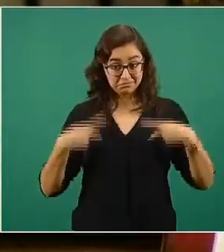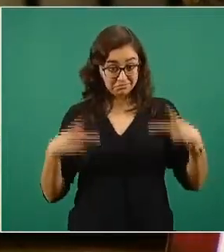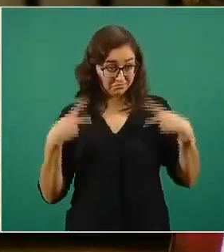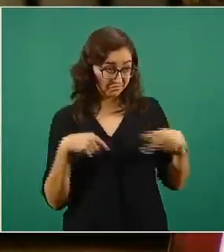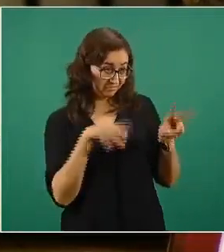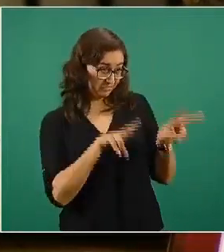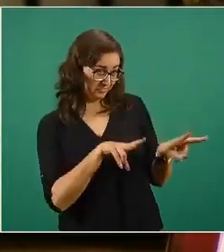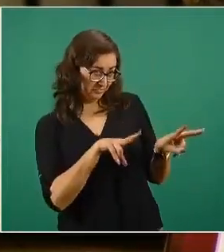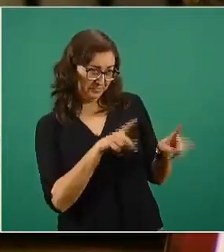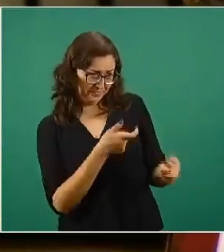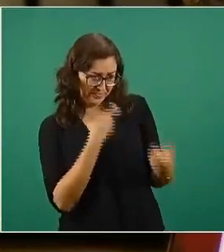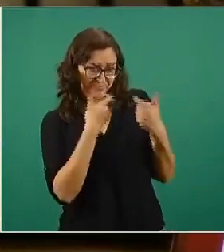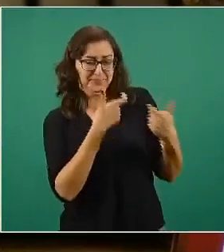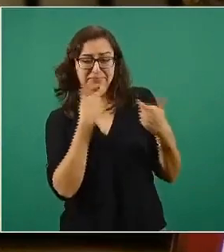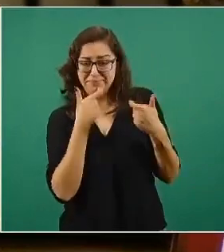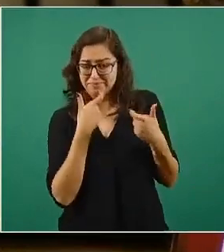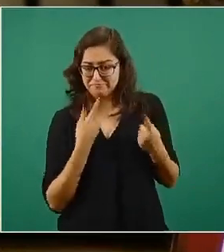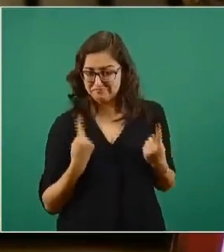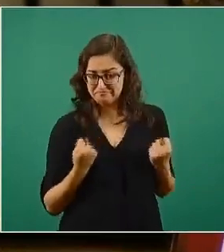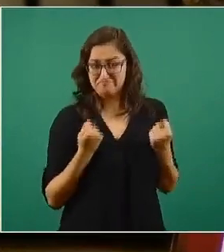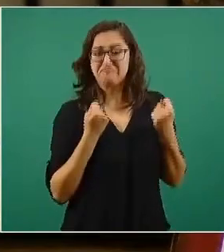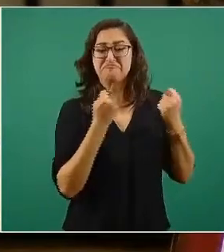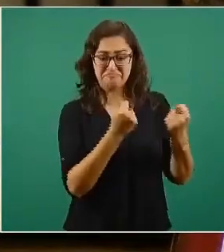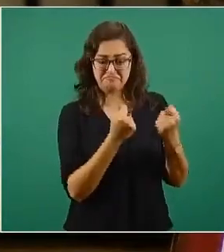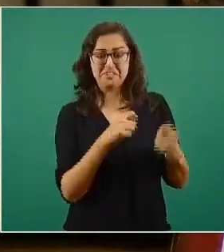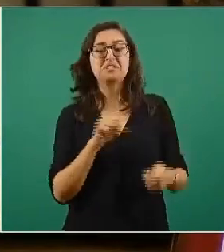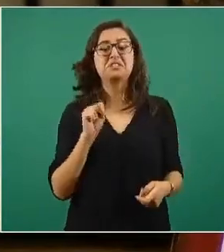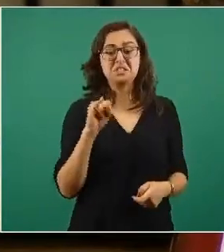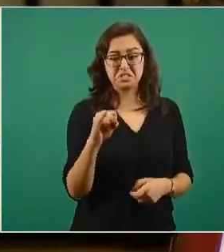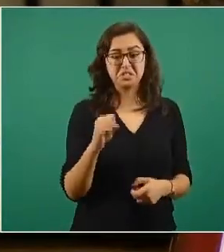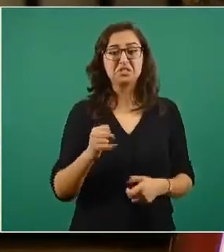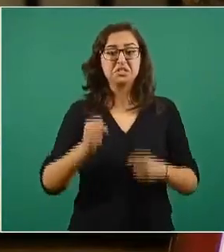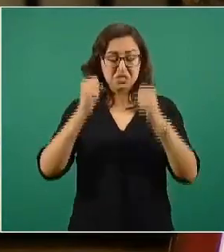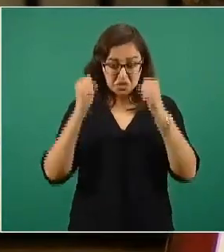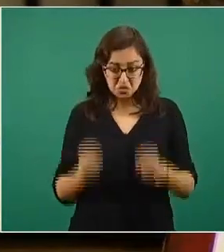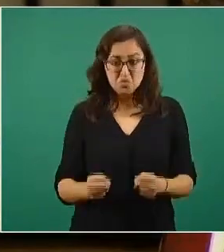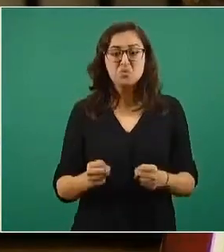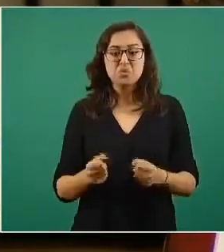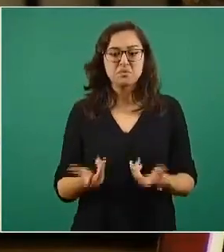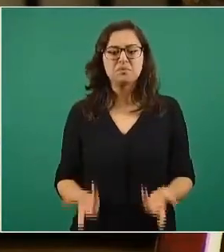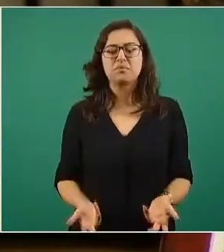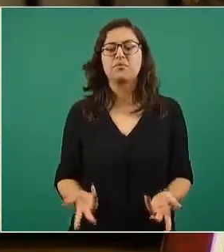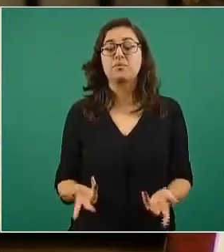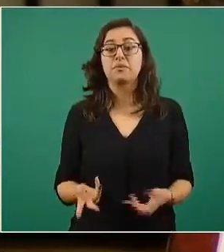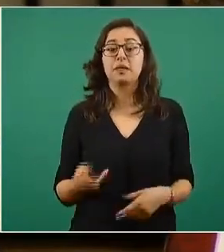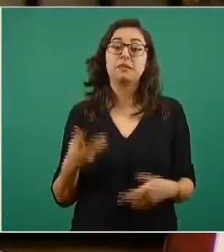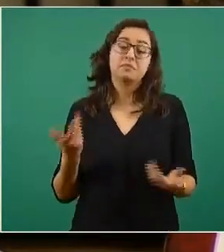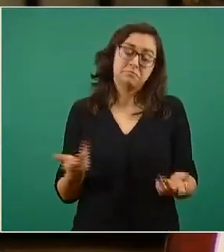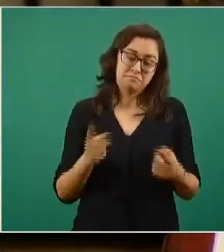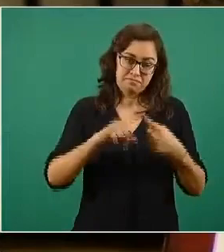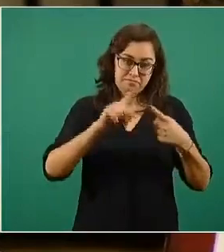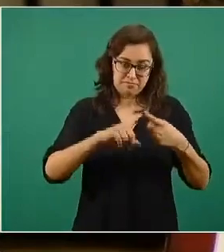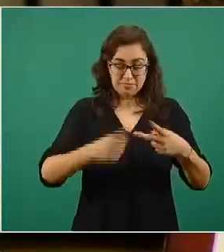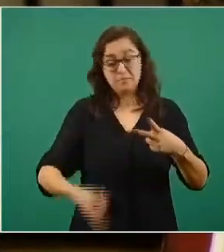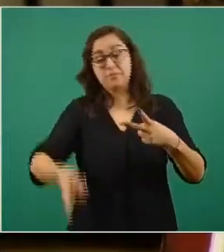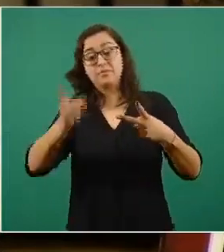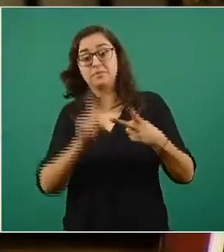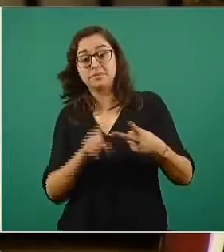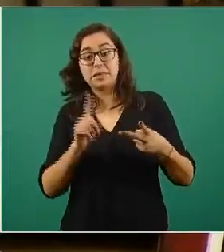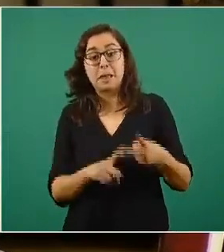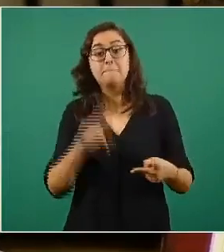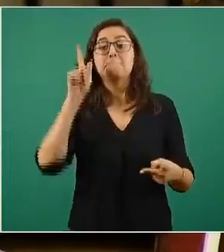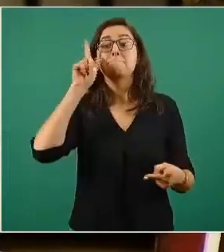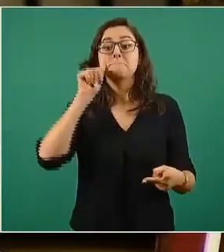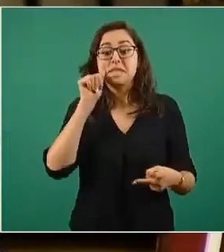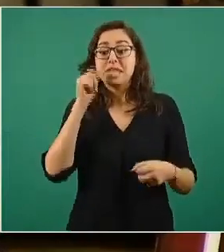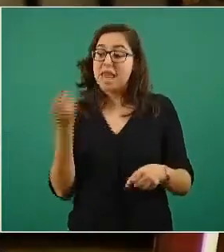van a ser 2 días muy importantes para algunas personas. Mañana va a ser el Día de los Infieles y pasado mañana va a ser el Día del Amor y la Amistad.